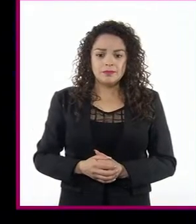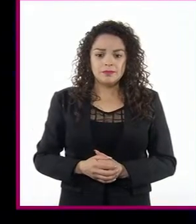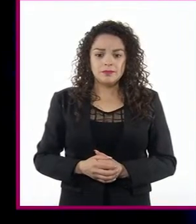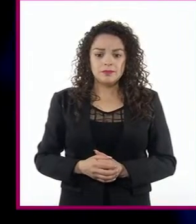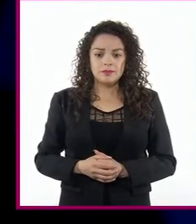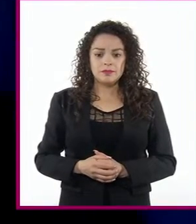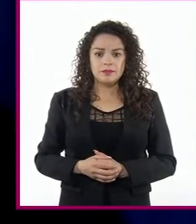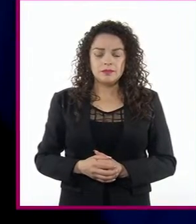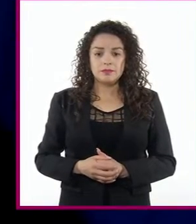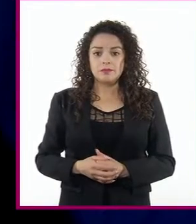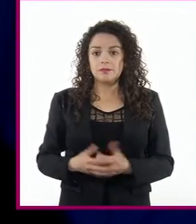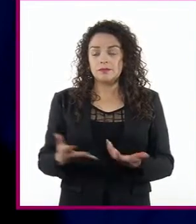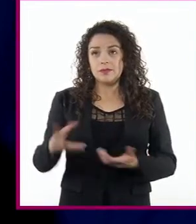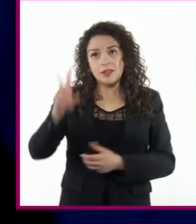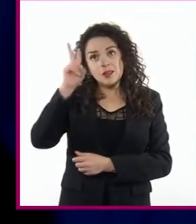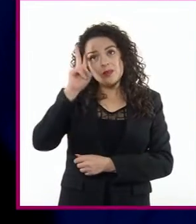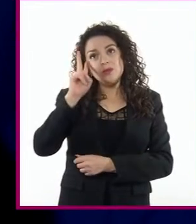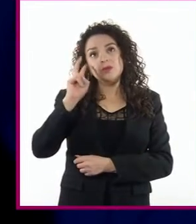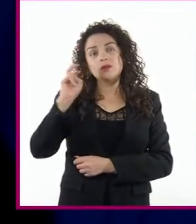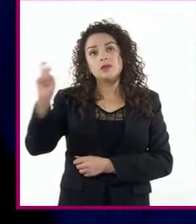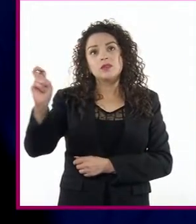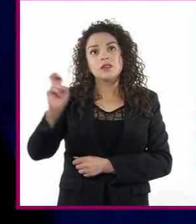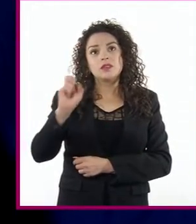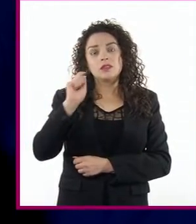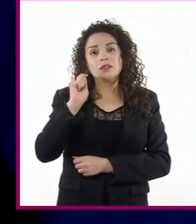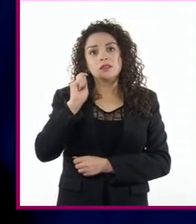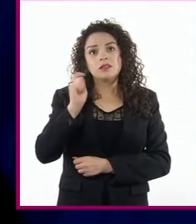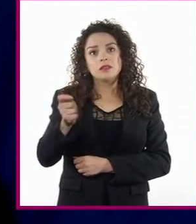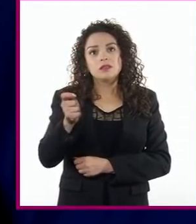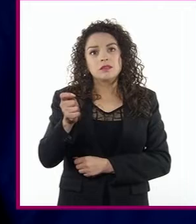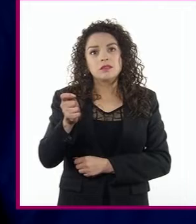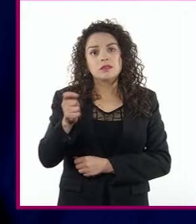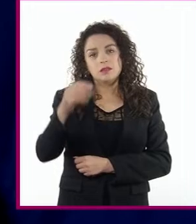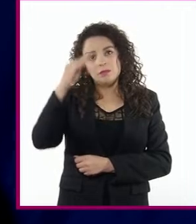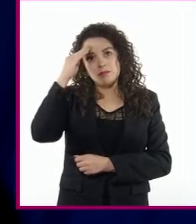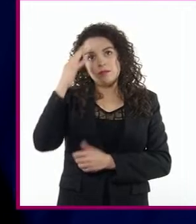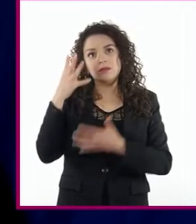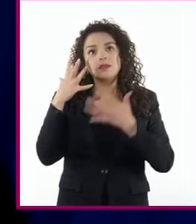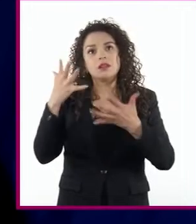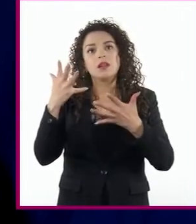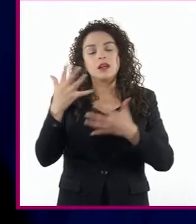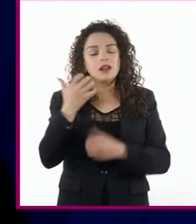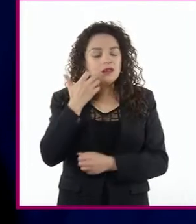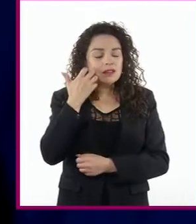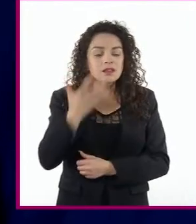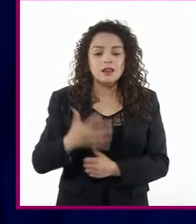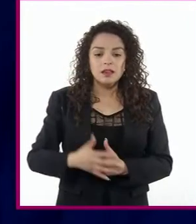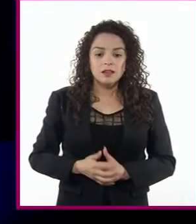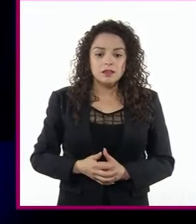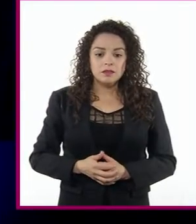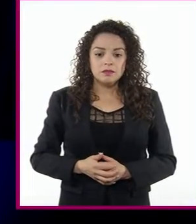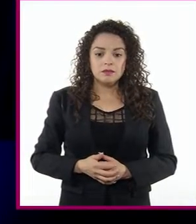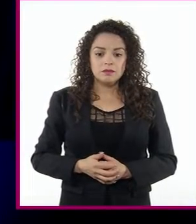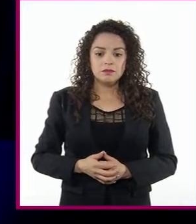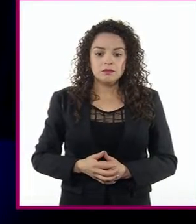Sueña el que a medrar empieza. Sueña el que afana y pretende.